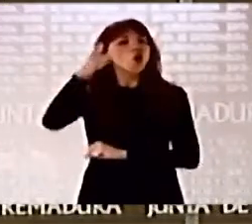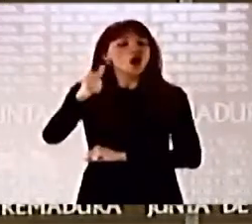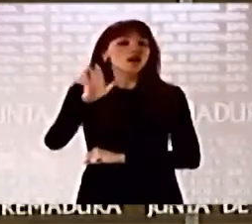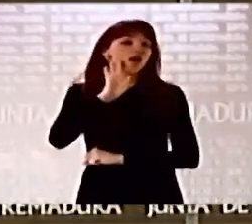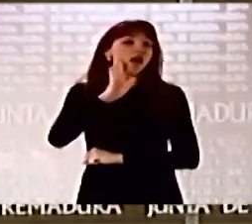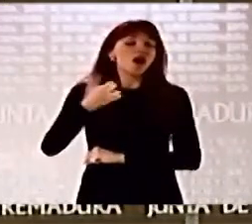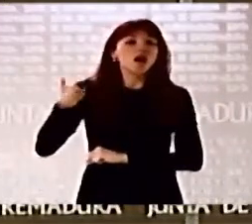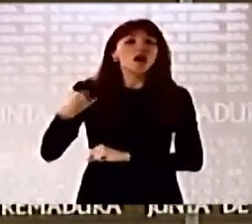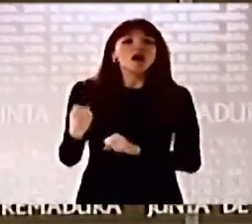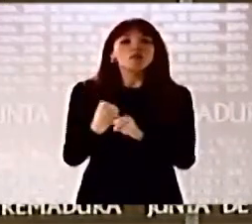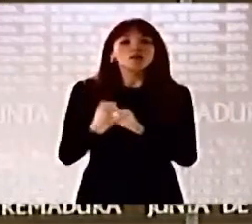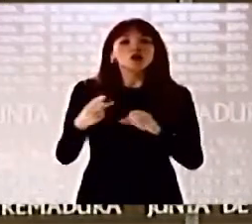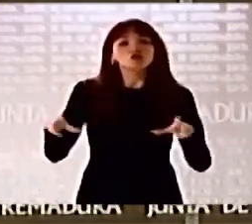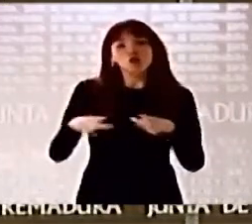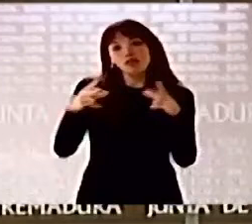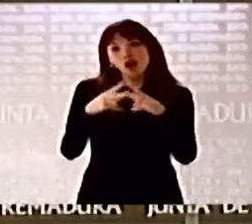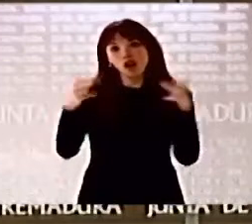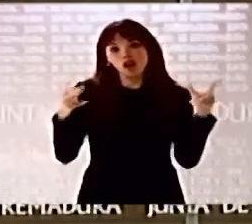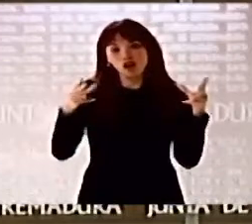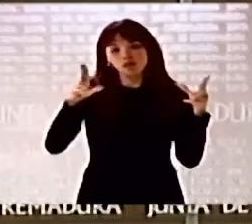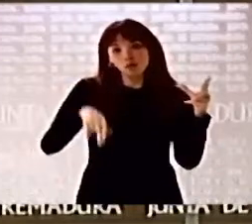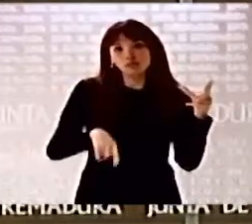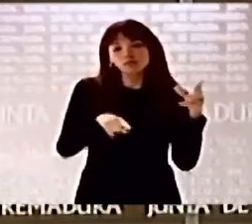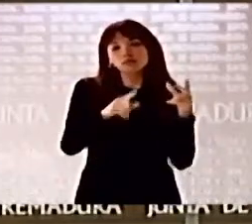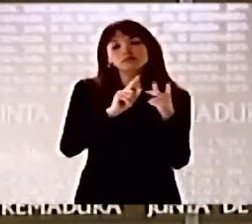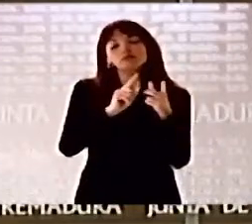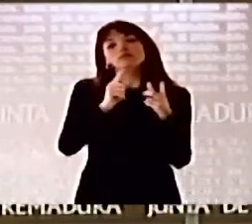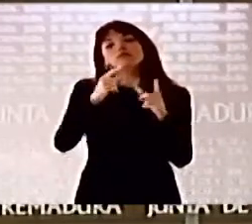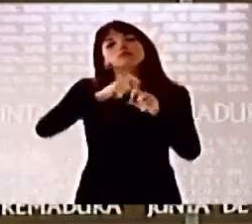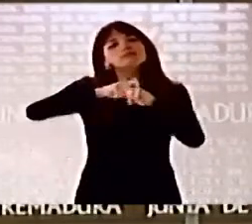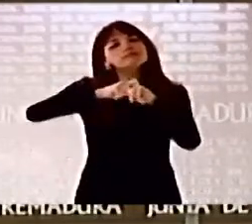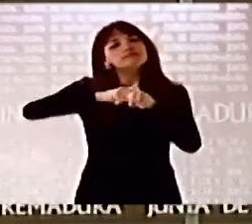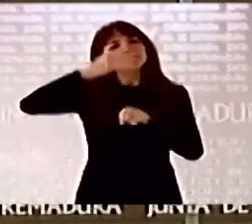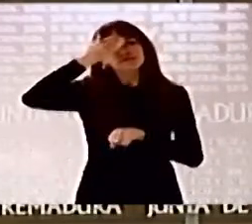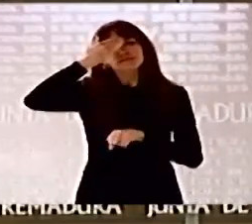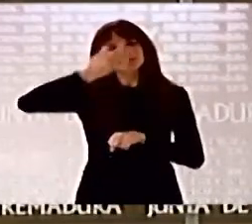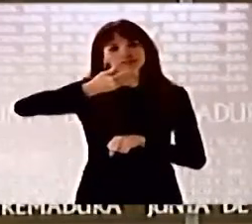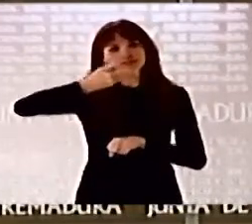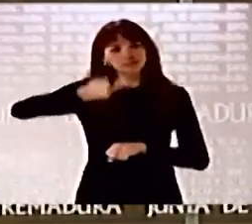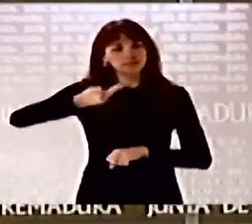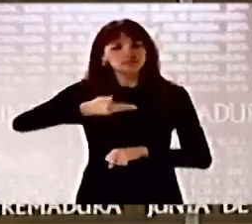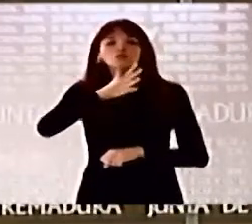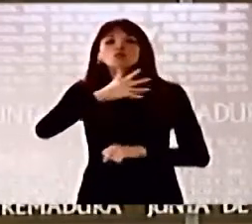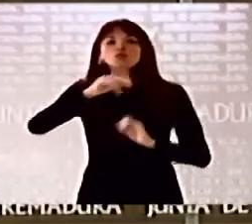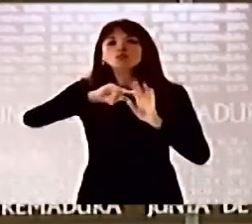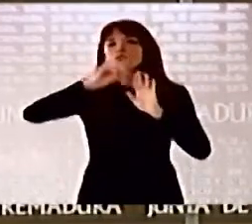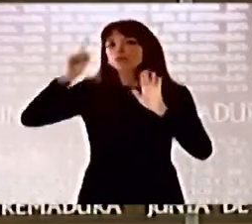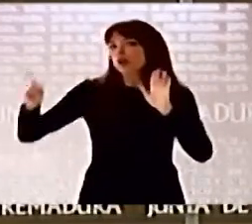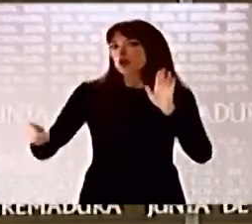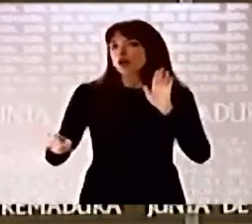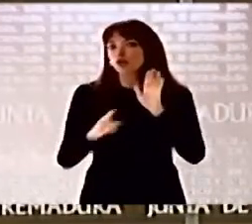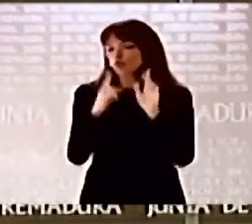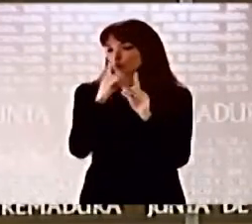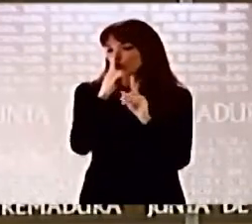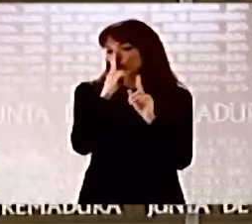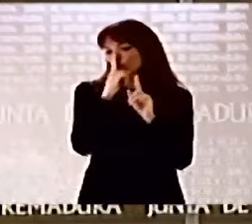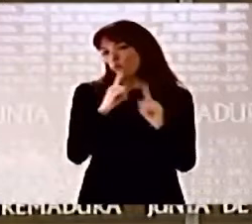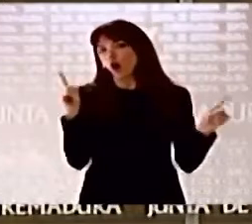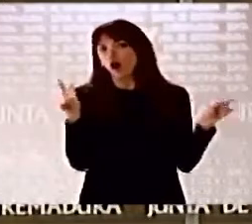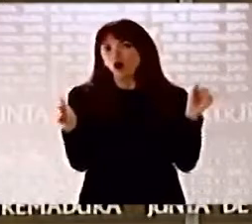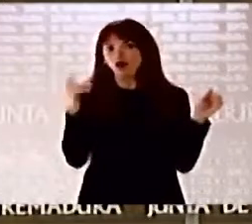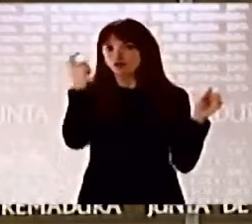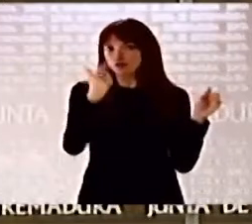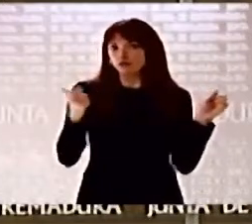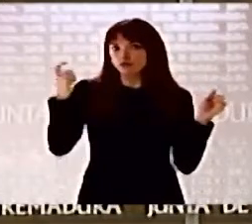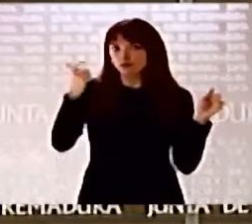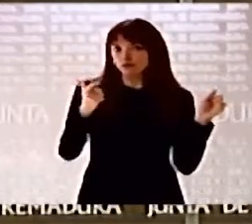social, que tiene una característica fundamental y son programas a tiempo completo por un año y